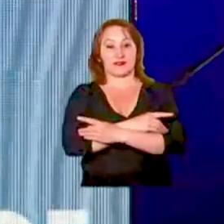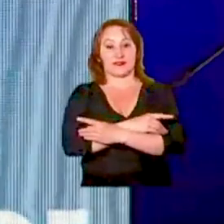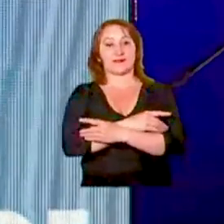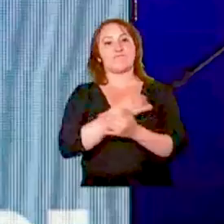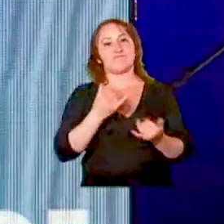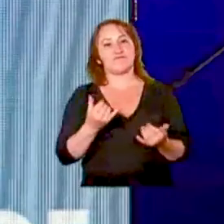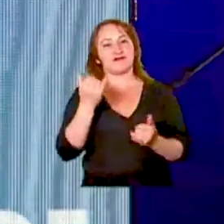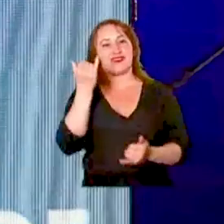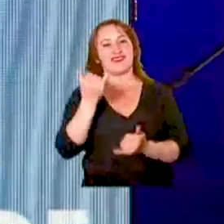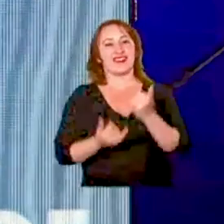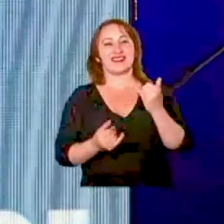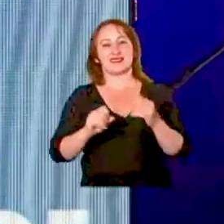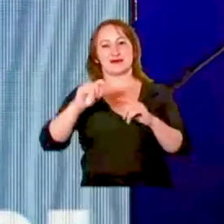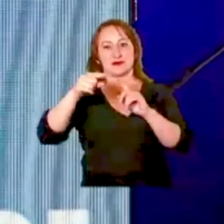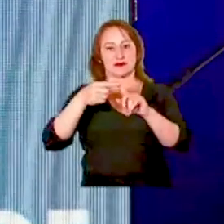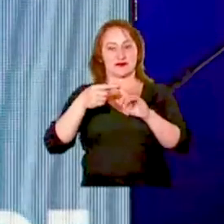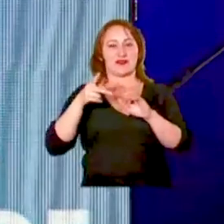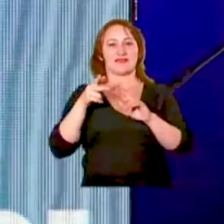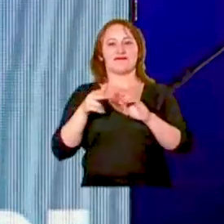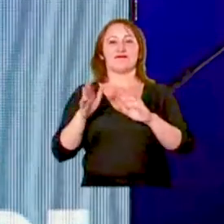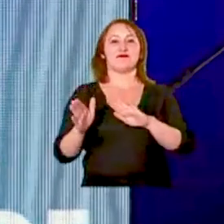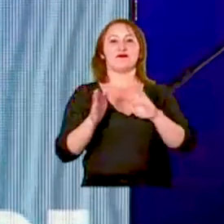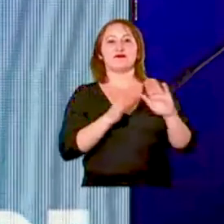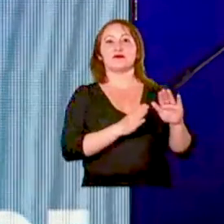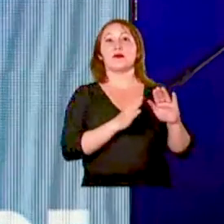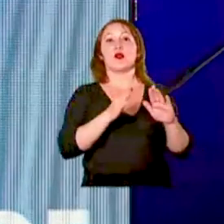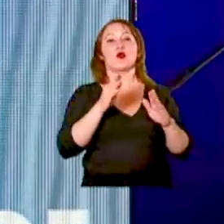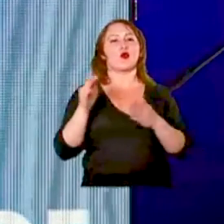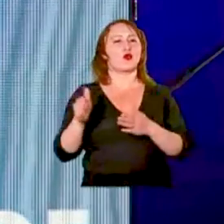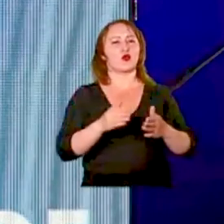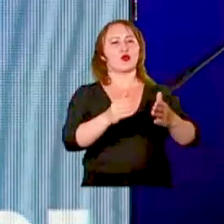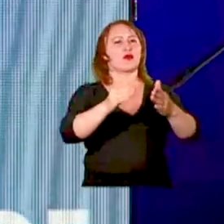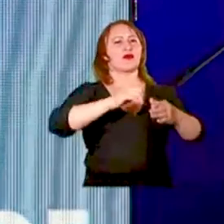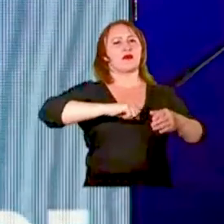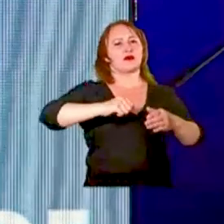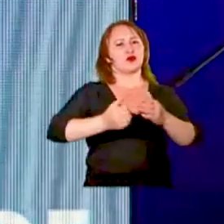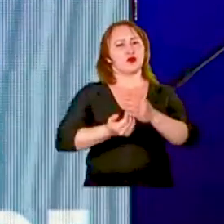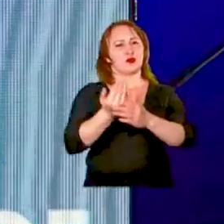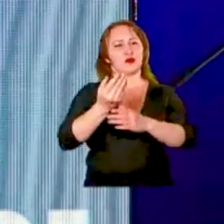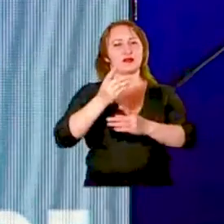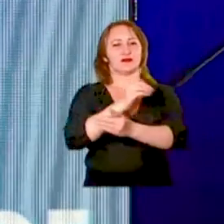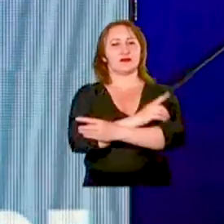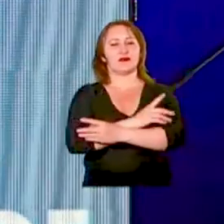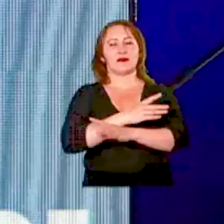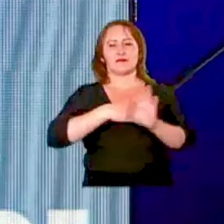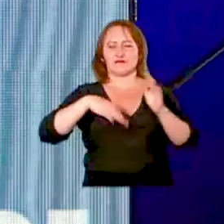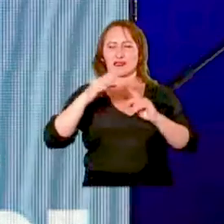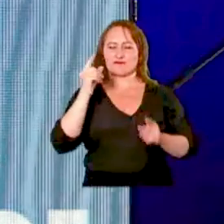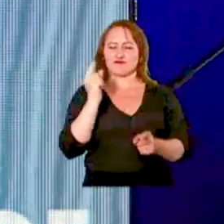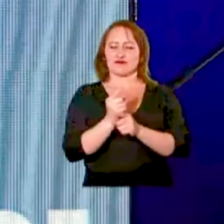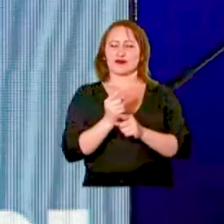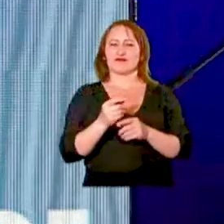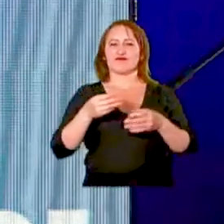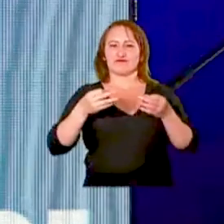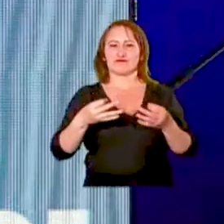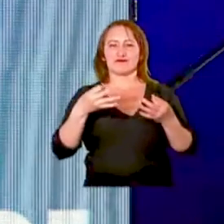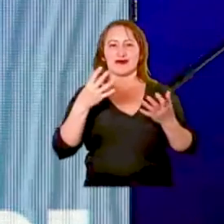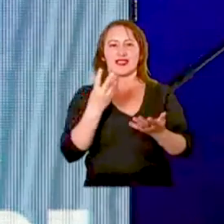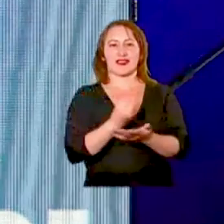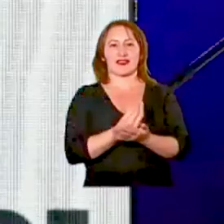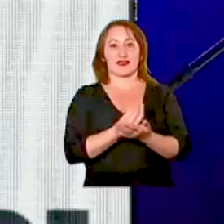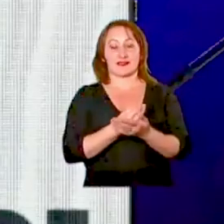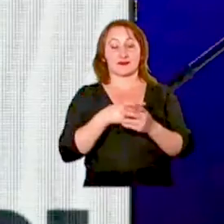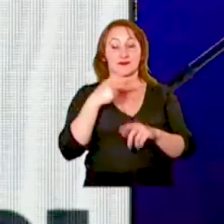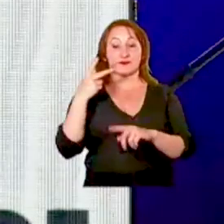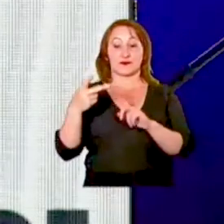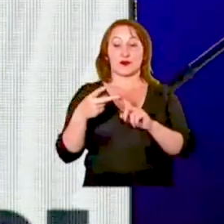Así, finalizamos el primer panel, la ruta hacia un nuevo derecho disciplinario más efectivo y garantista. El